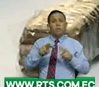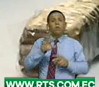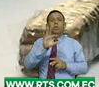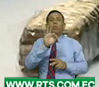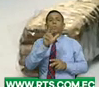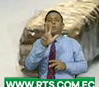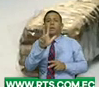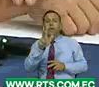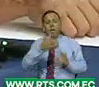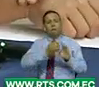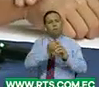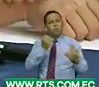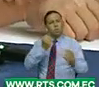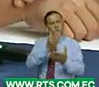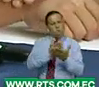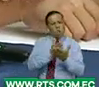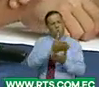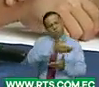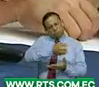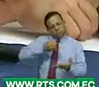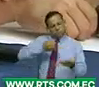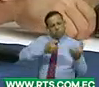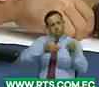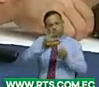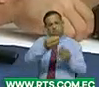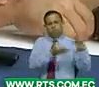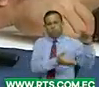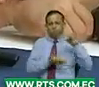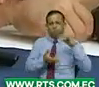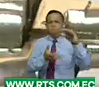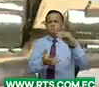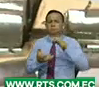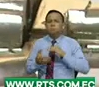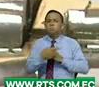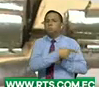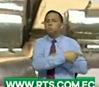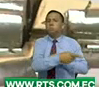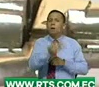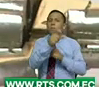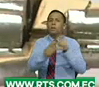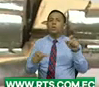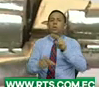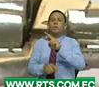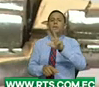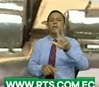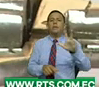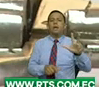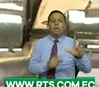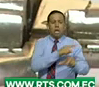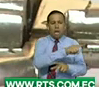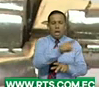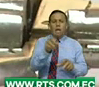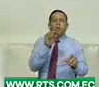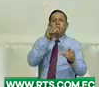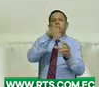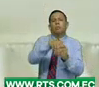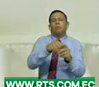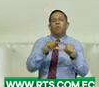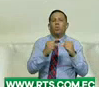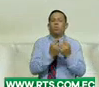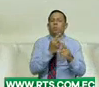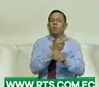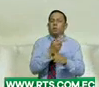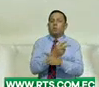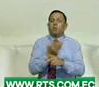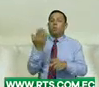lo que encontró la policía en poder de 22 personas que formaban parte de 7 bandas delictivas que fueron desarticuladas durante los operativos